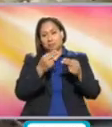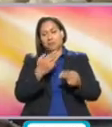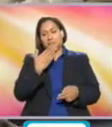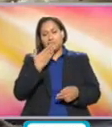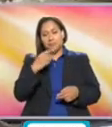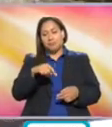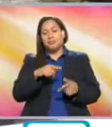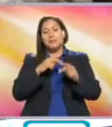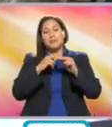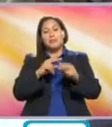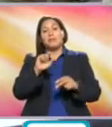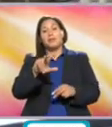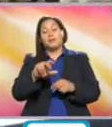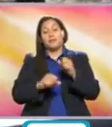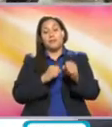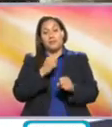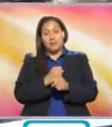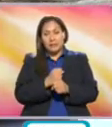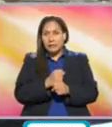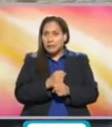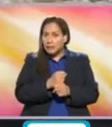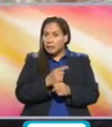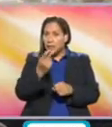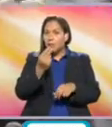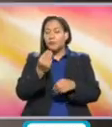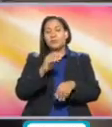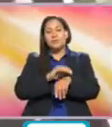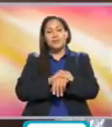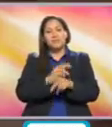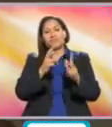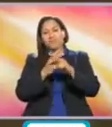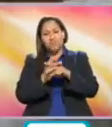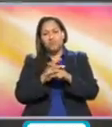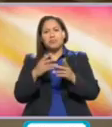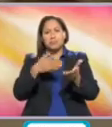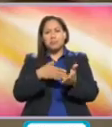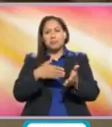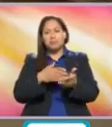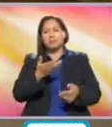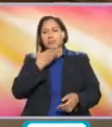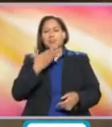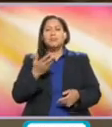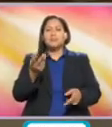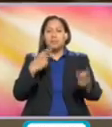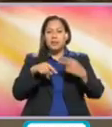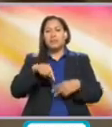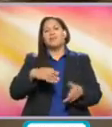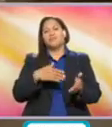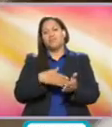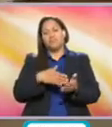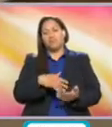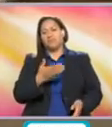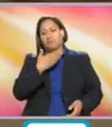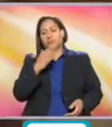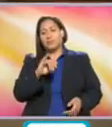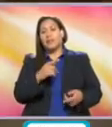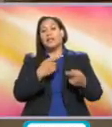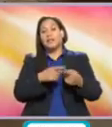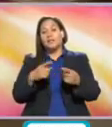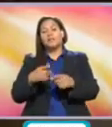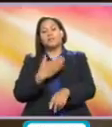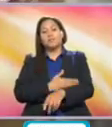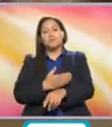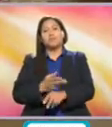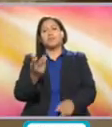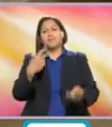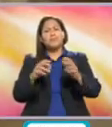aquí más de 28 años. Porque usted tiene muchos cuates luchadores que lo frecuentan. Claro, vienen aquí diferentes compañeros. ¿Como